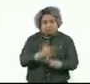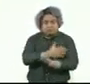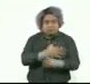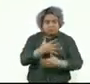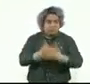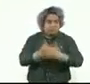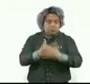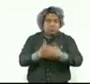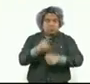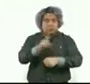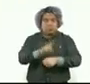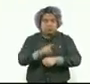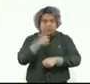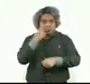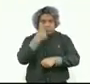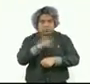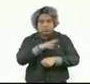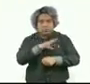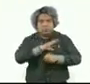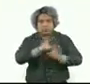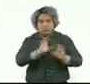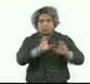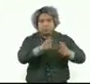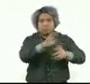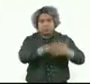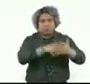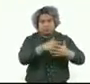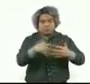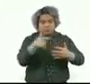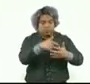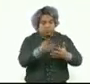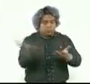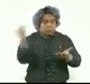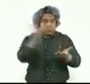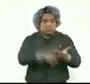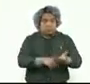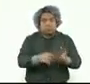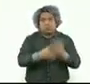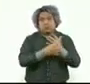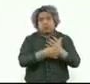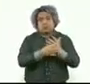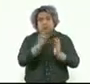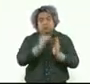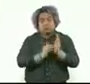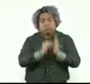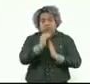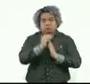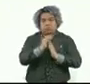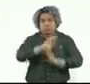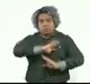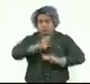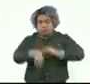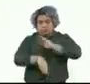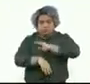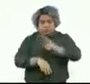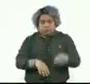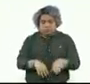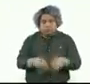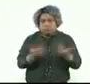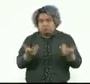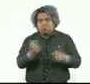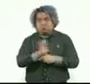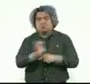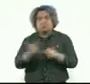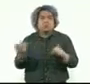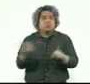el registro que ustedes llevan a través del informe que presentan diariamente, pues se ha incrementado. ¿Qué está pasando en esta situación?